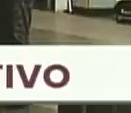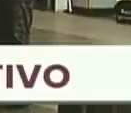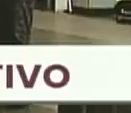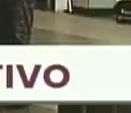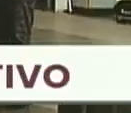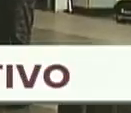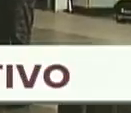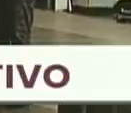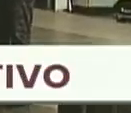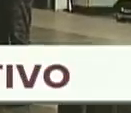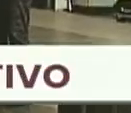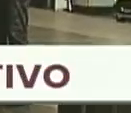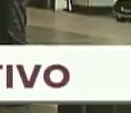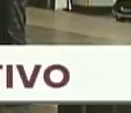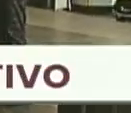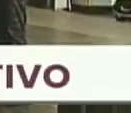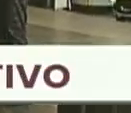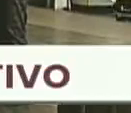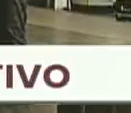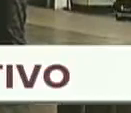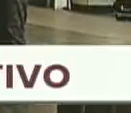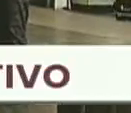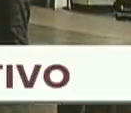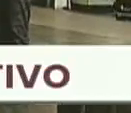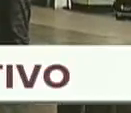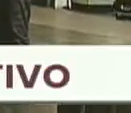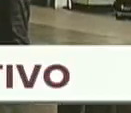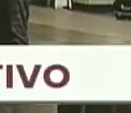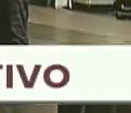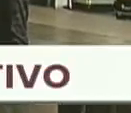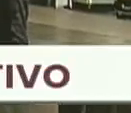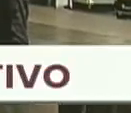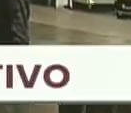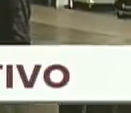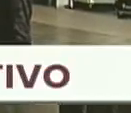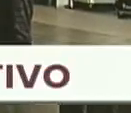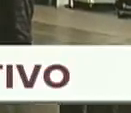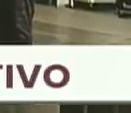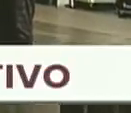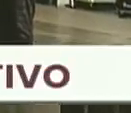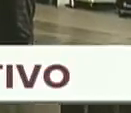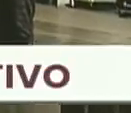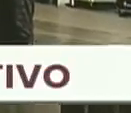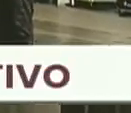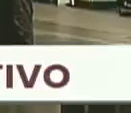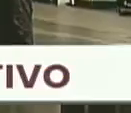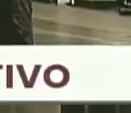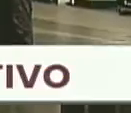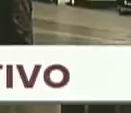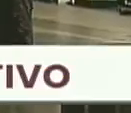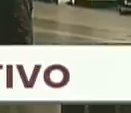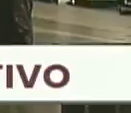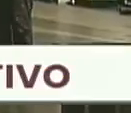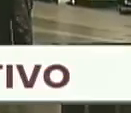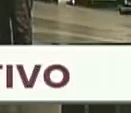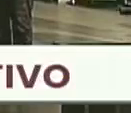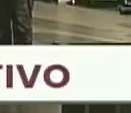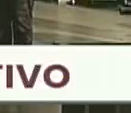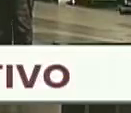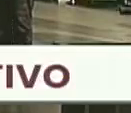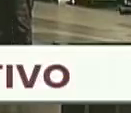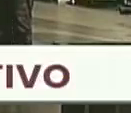Ministro de Agricultura y Tierra, el conuquero mayor Castro Soteldo, la primera